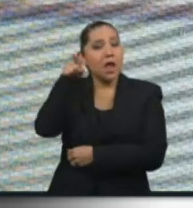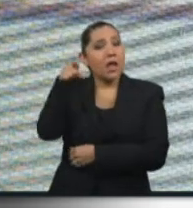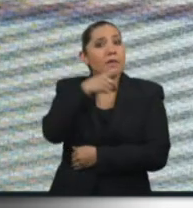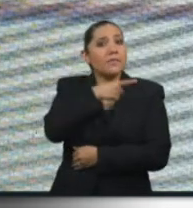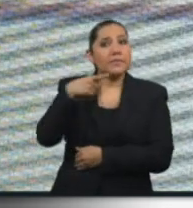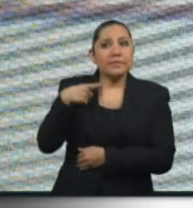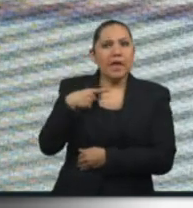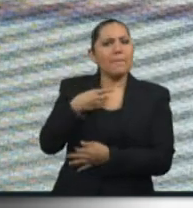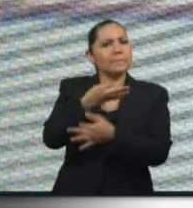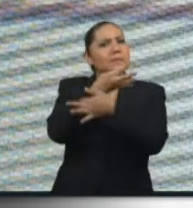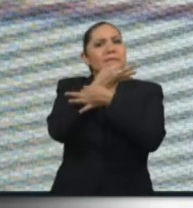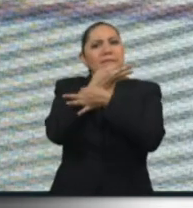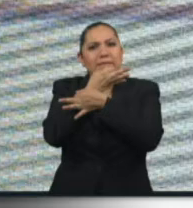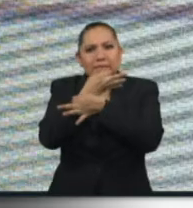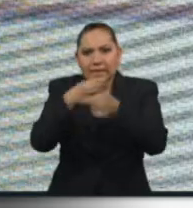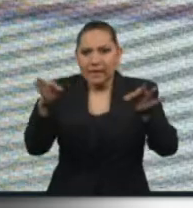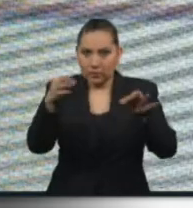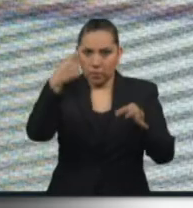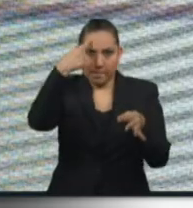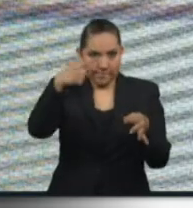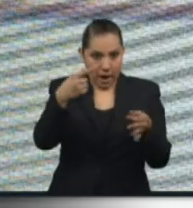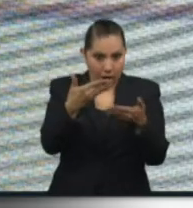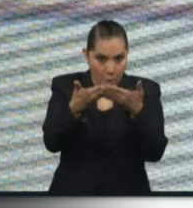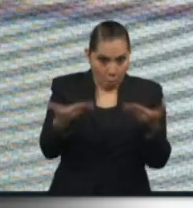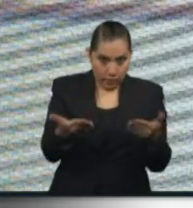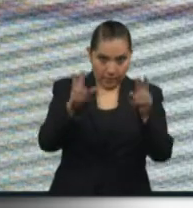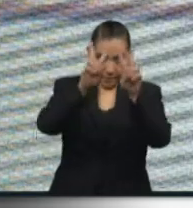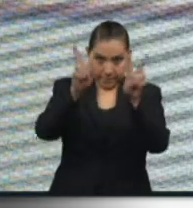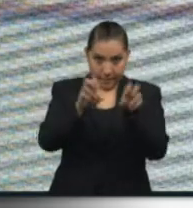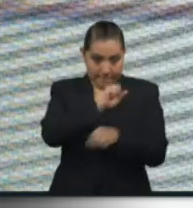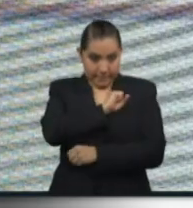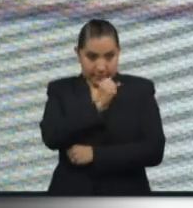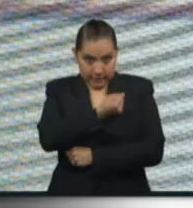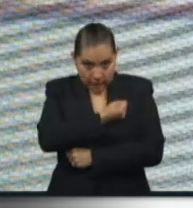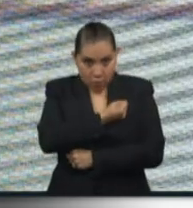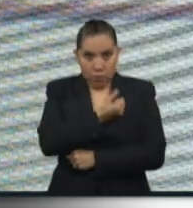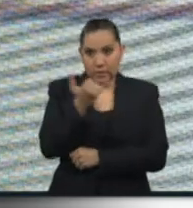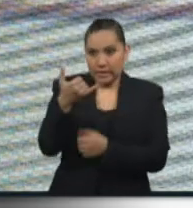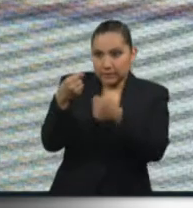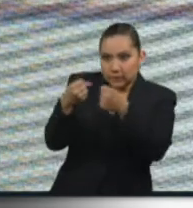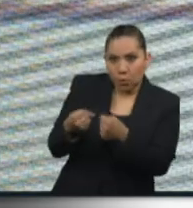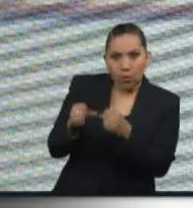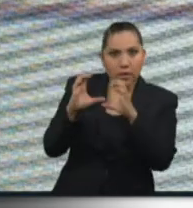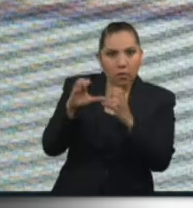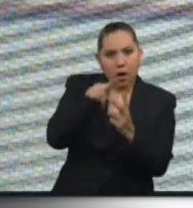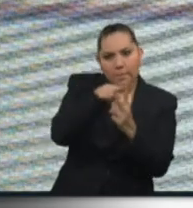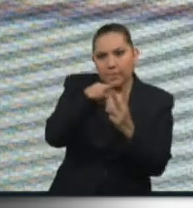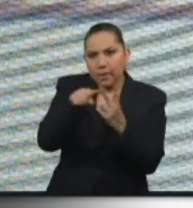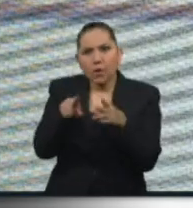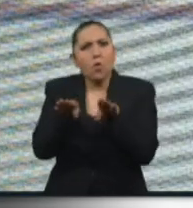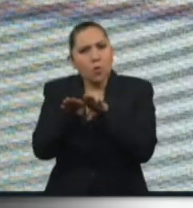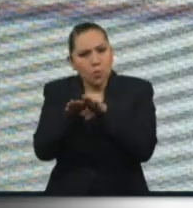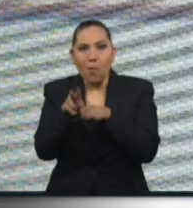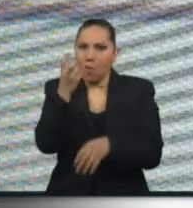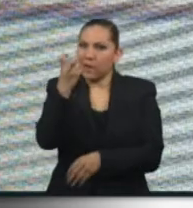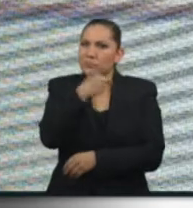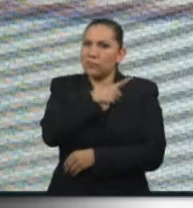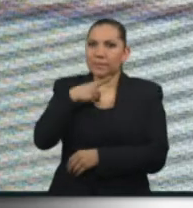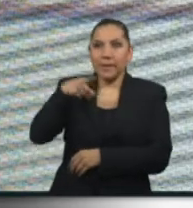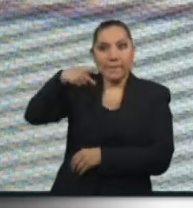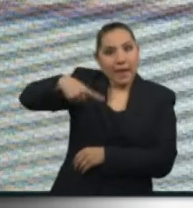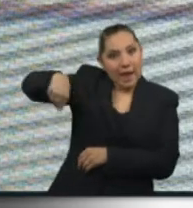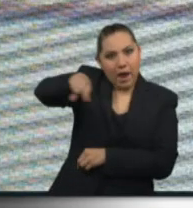acción extraordinaria en materia de salubridad general con objeto de brindar certidumbre jurídica y sustento